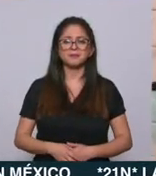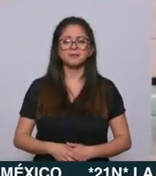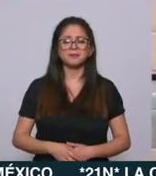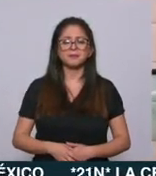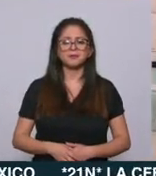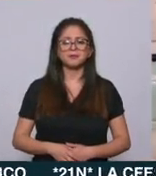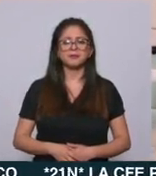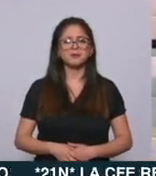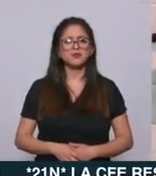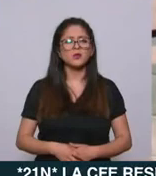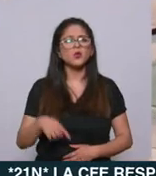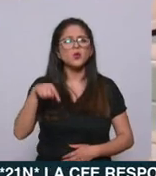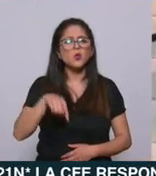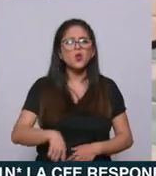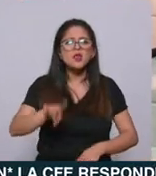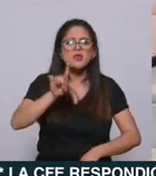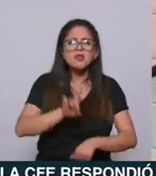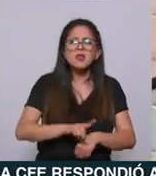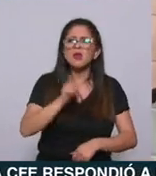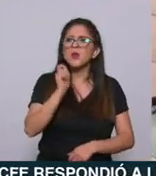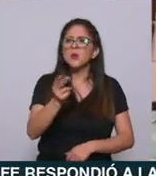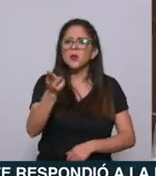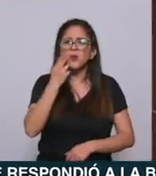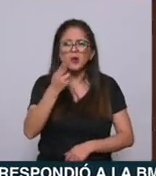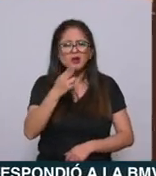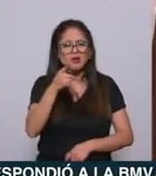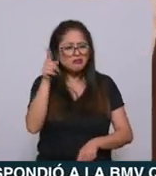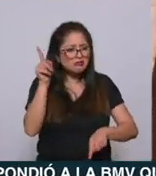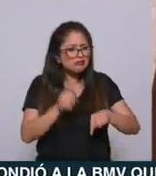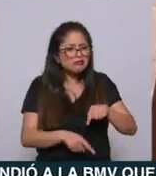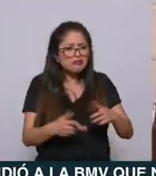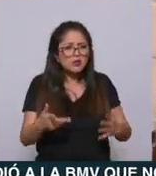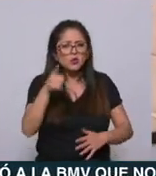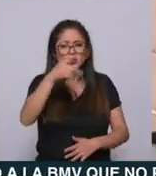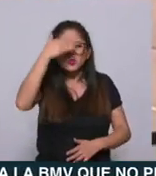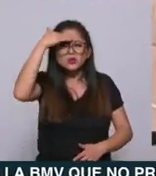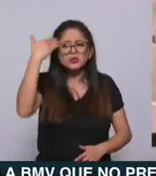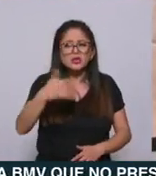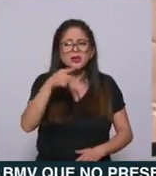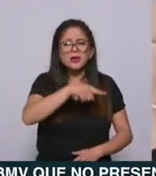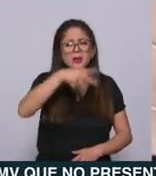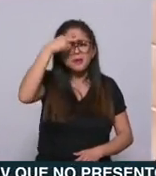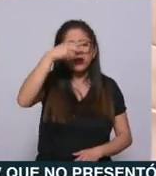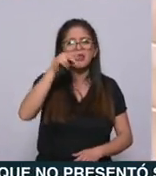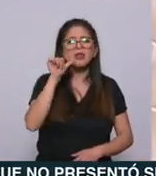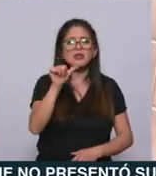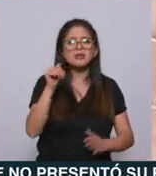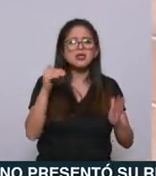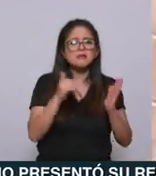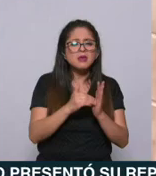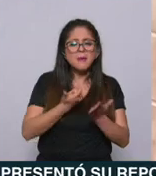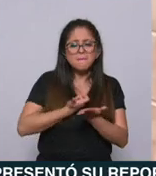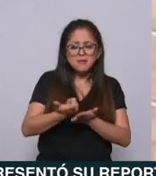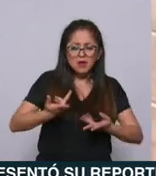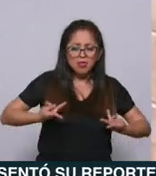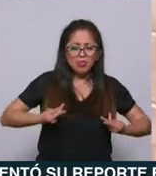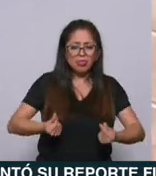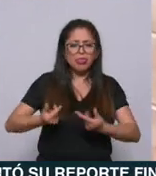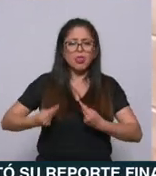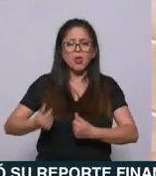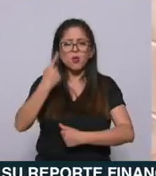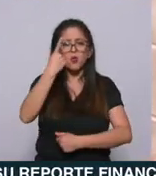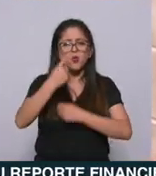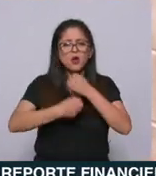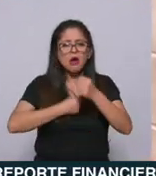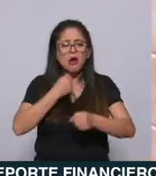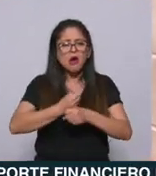¿Ni por qué es el Día Mundial Sin Tabaco dejas de fumar? ¿Sabías que un mexicano gasta alrededor de 16,000 pesos al año en cigarrillos?